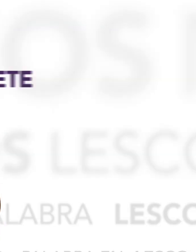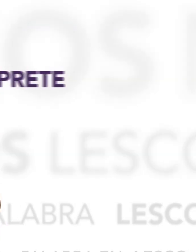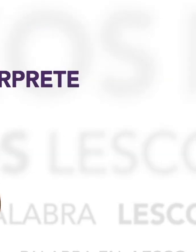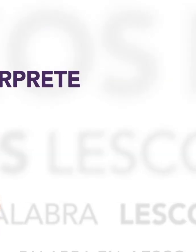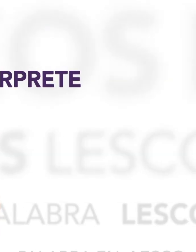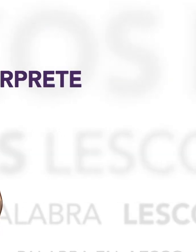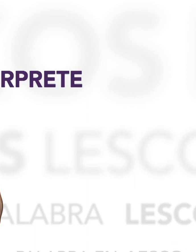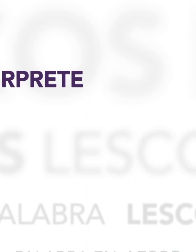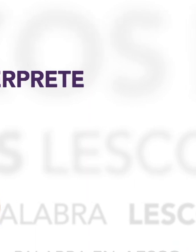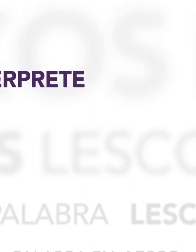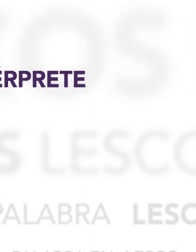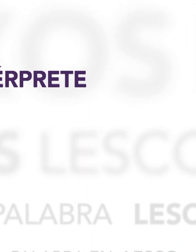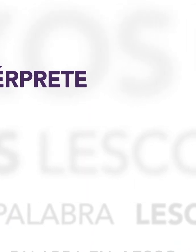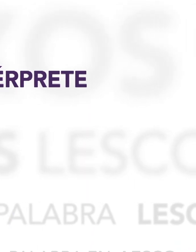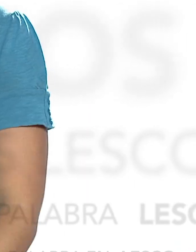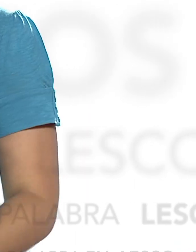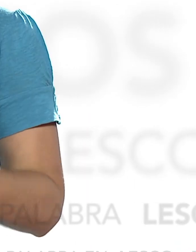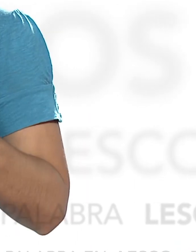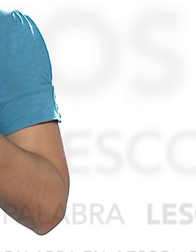Intérprete.